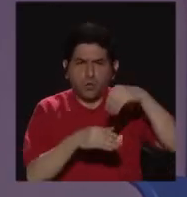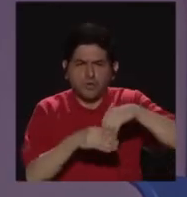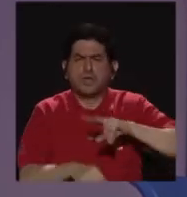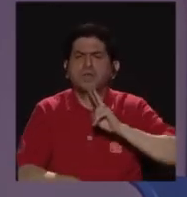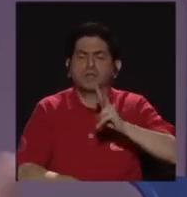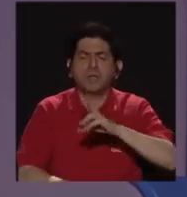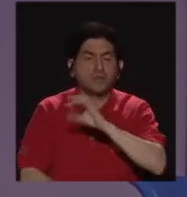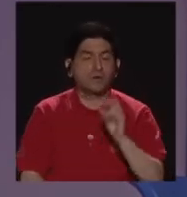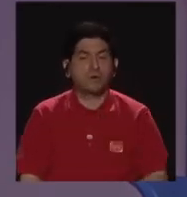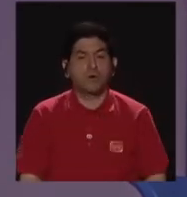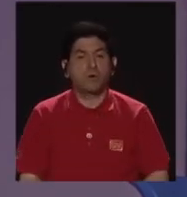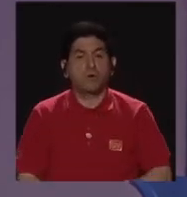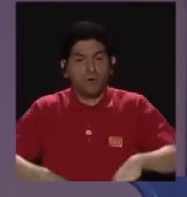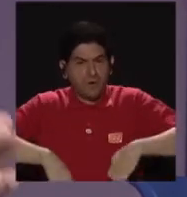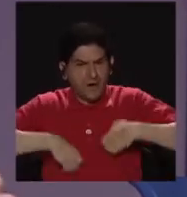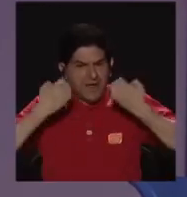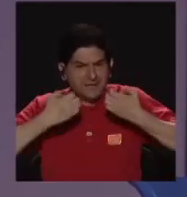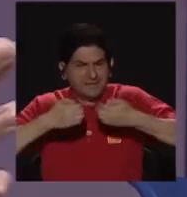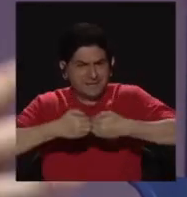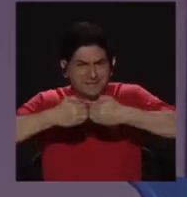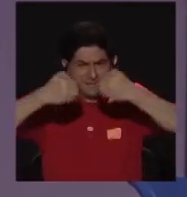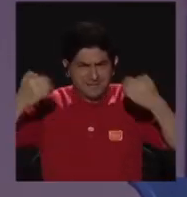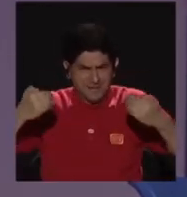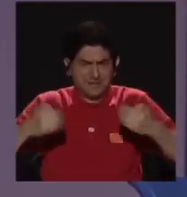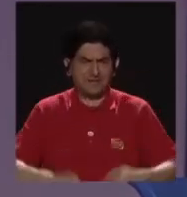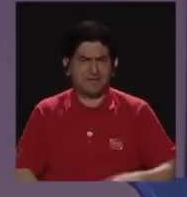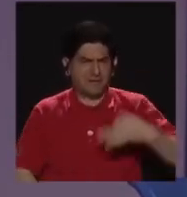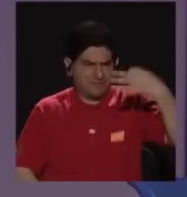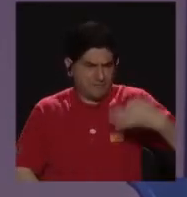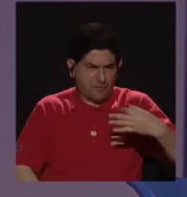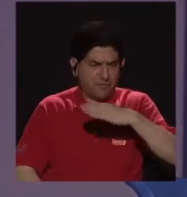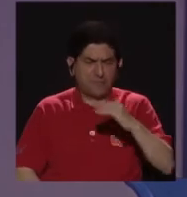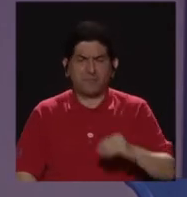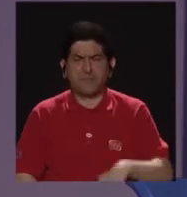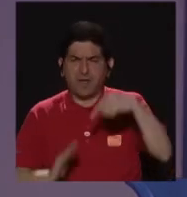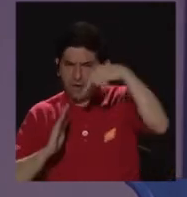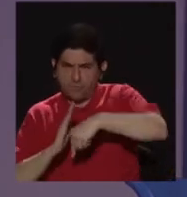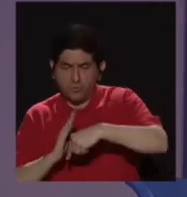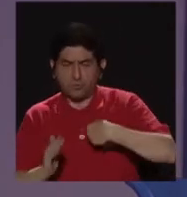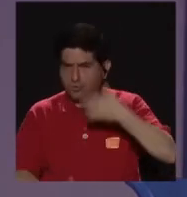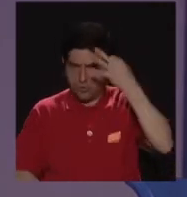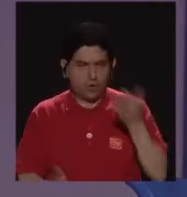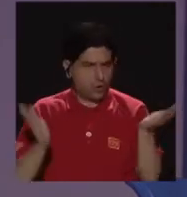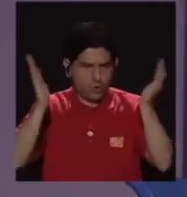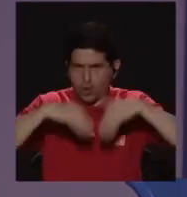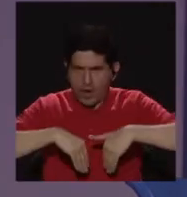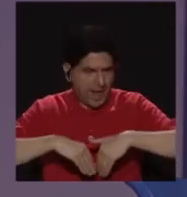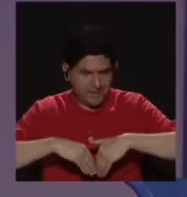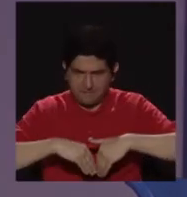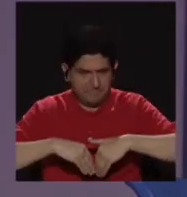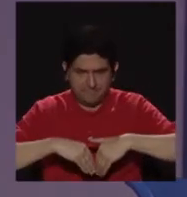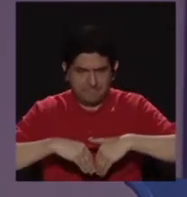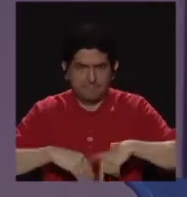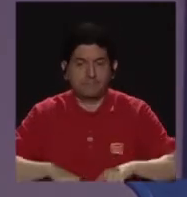o si realmente existe una separación entre forma y fondo creo yo que no la hay y en este sentido y como